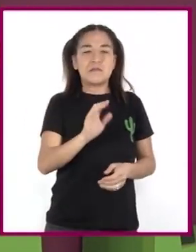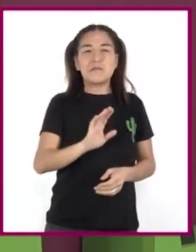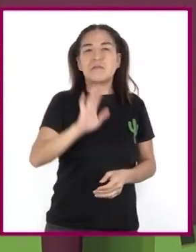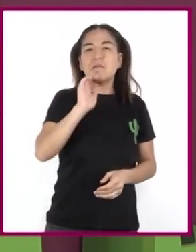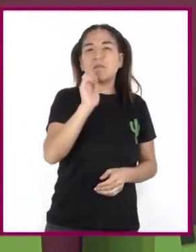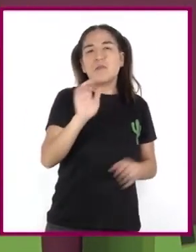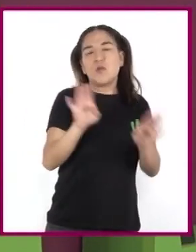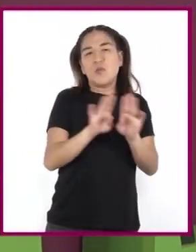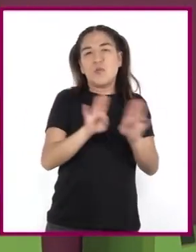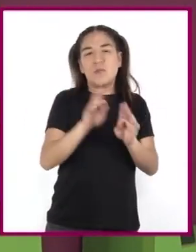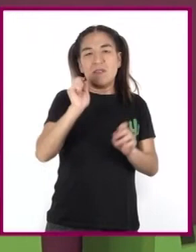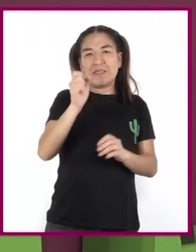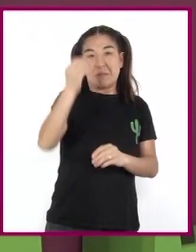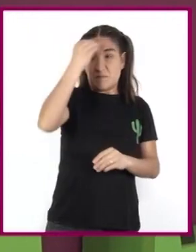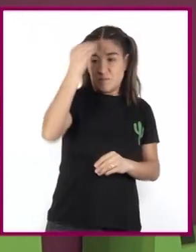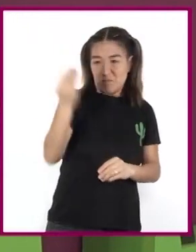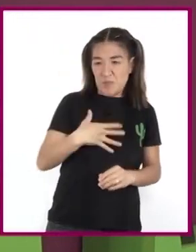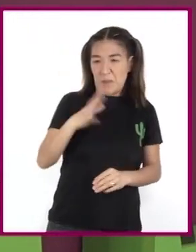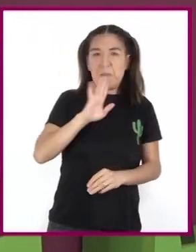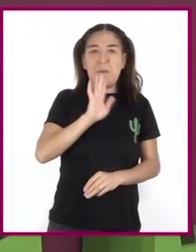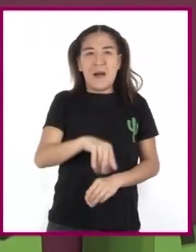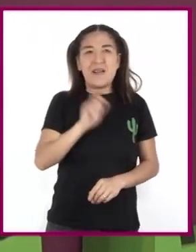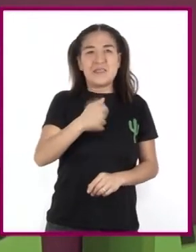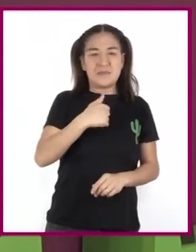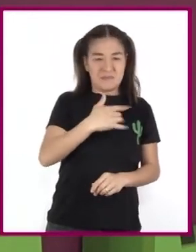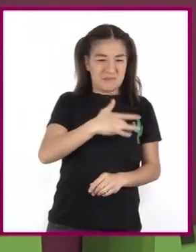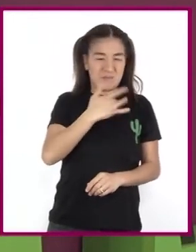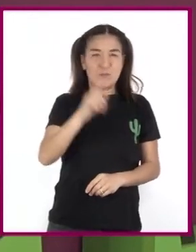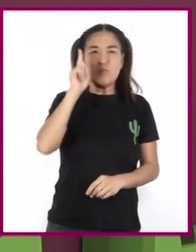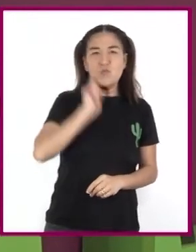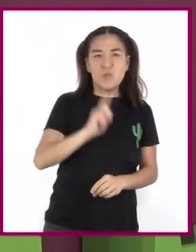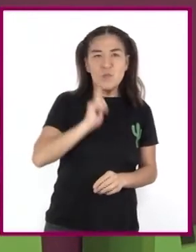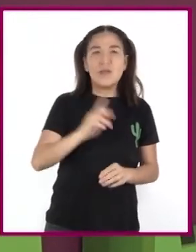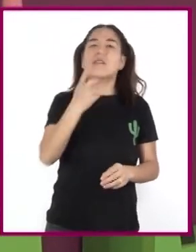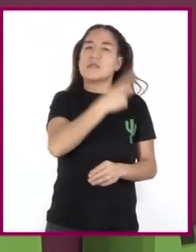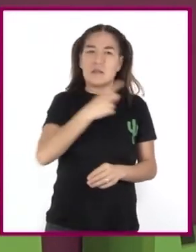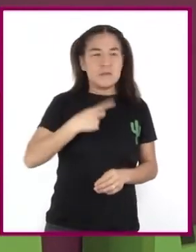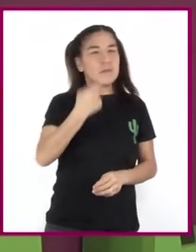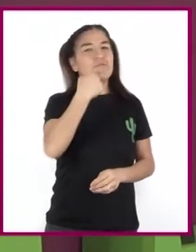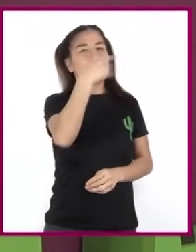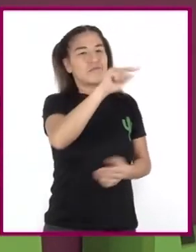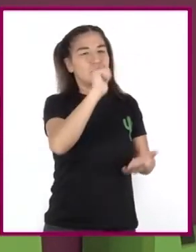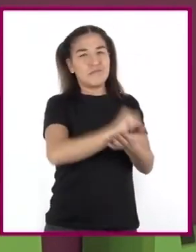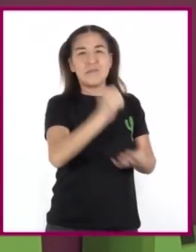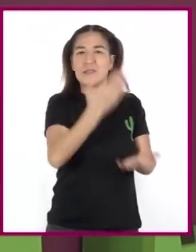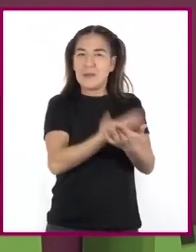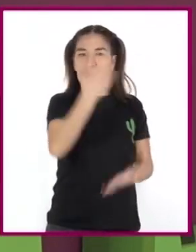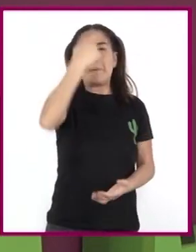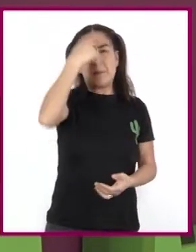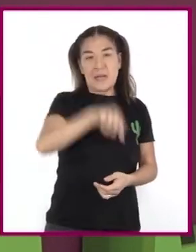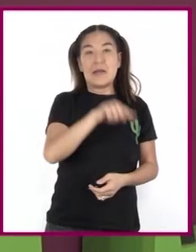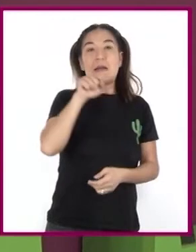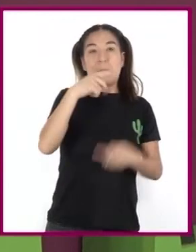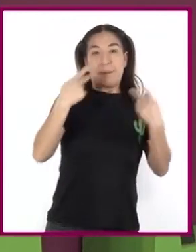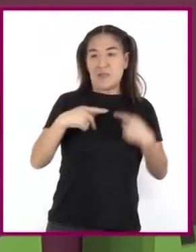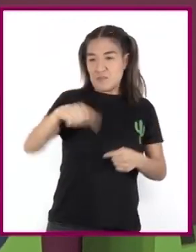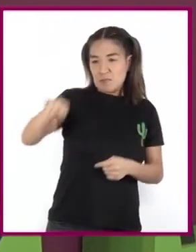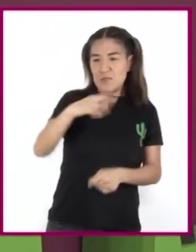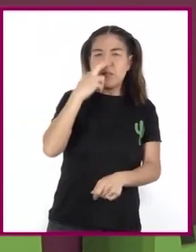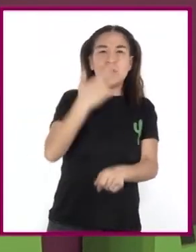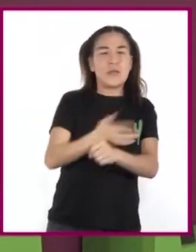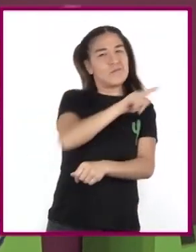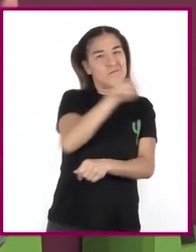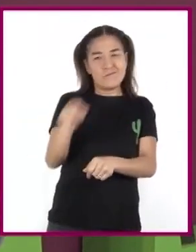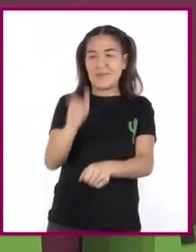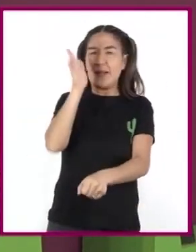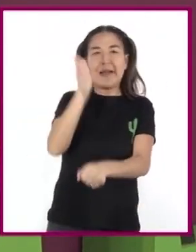afecta la igualdad de género, es preciso denunciarlo ante la autoridad competente para que los responsables sean castigados y